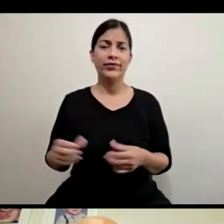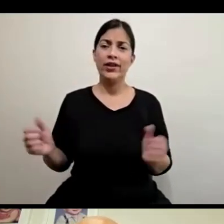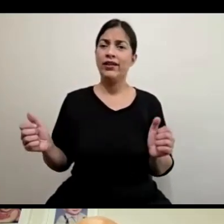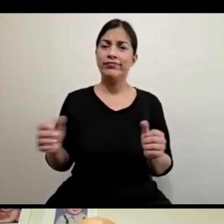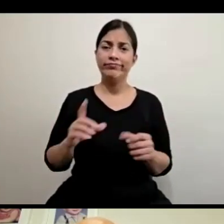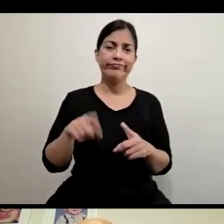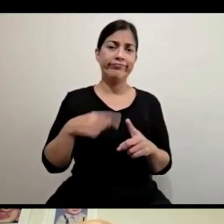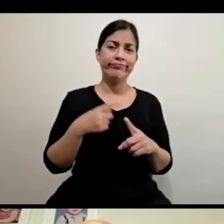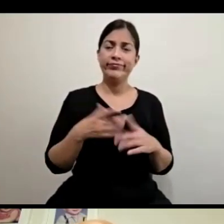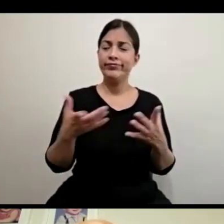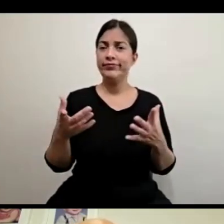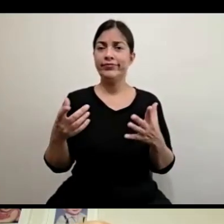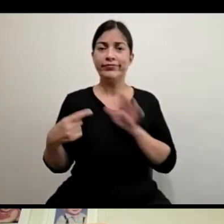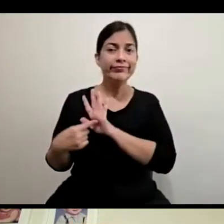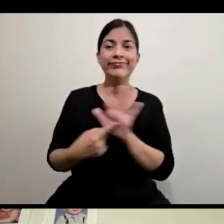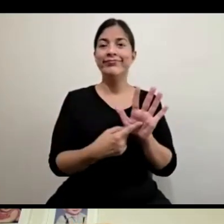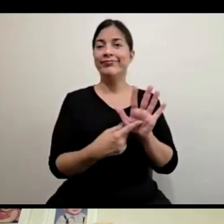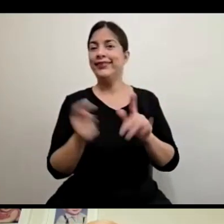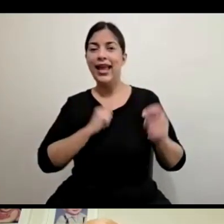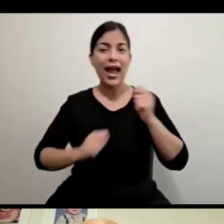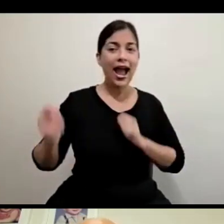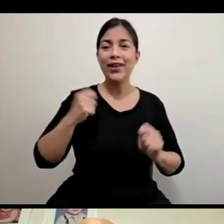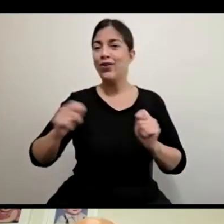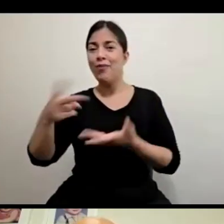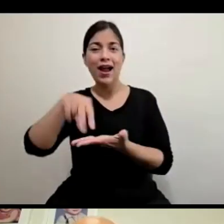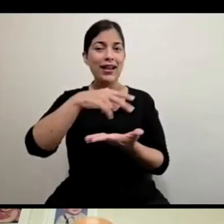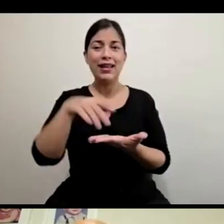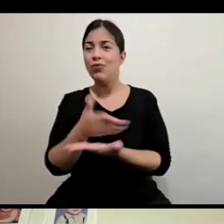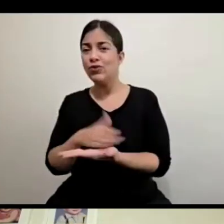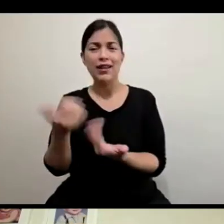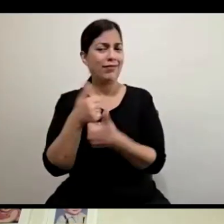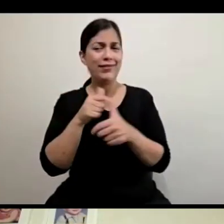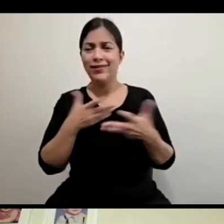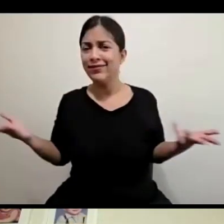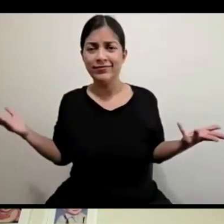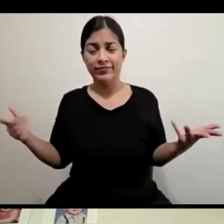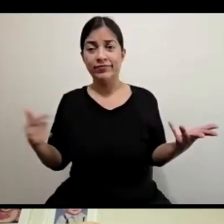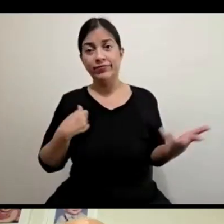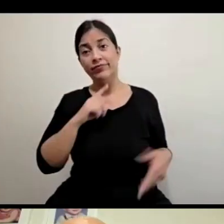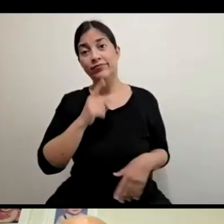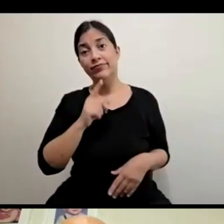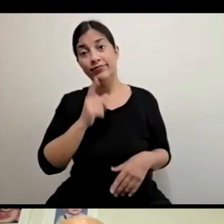con representación, teatro, baile, música, lo que fuera. O sea, yo realmente,